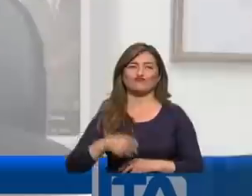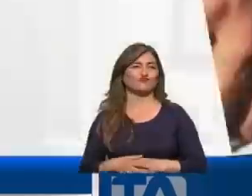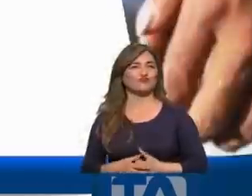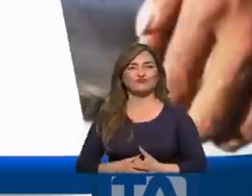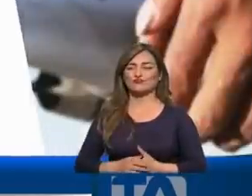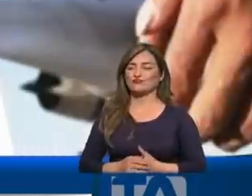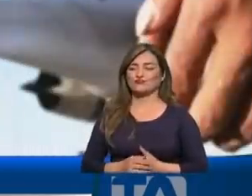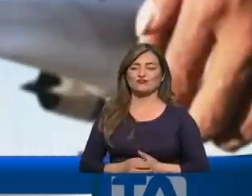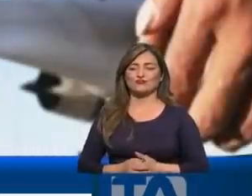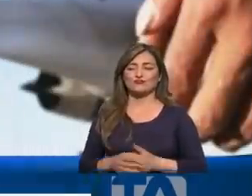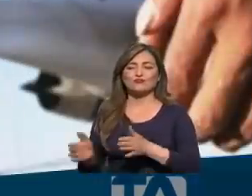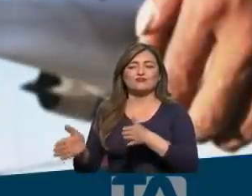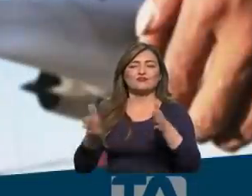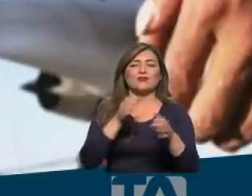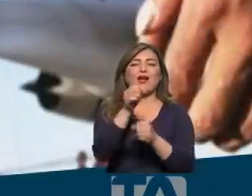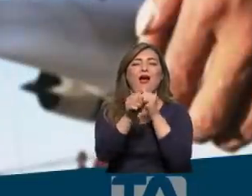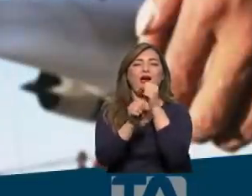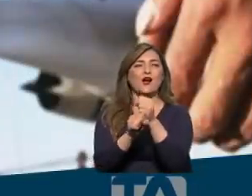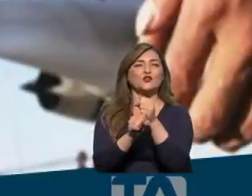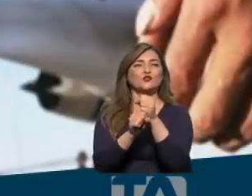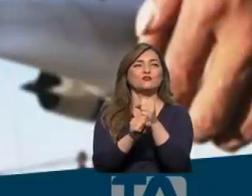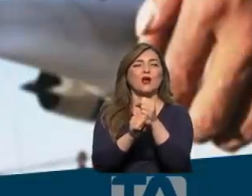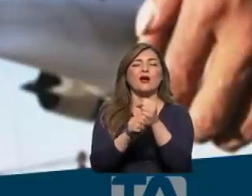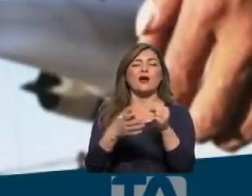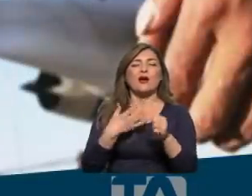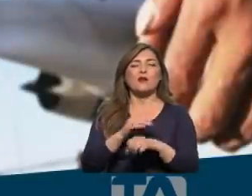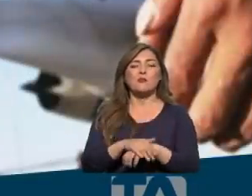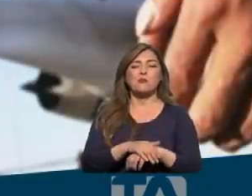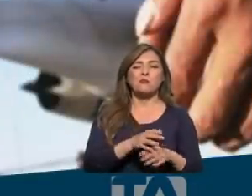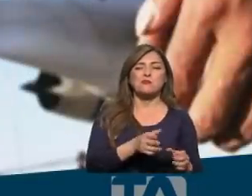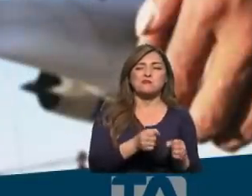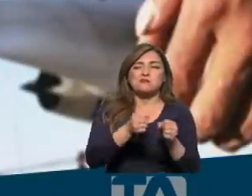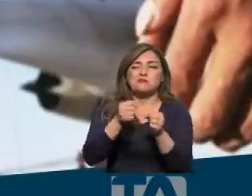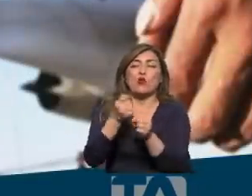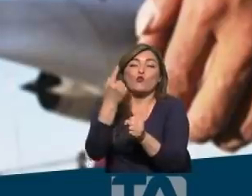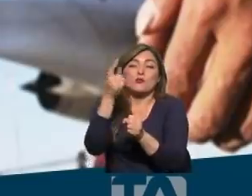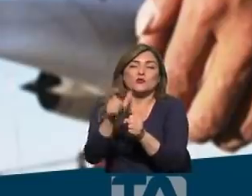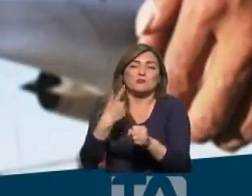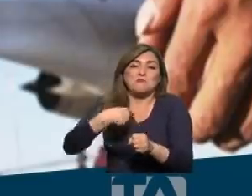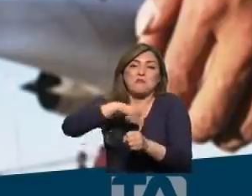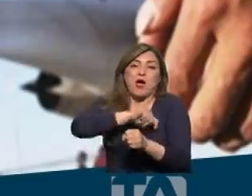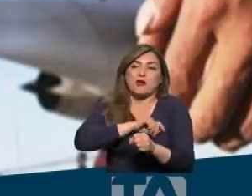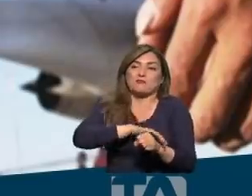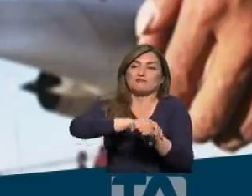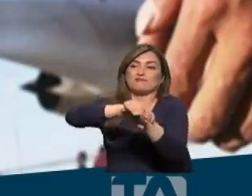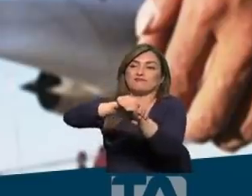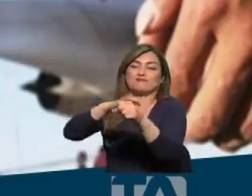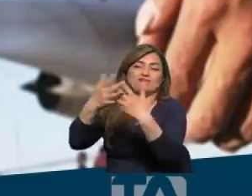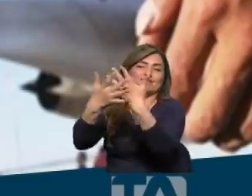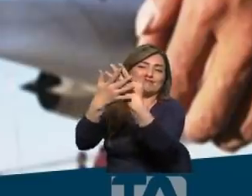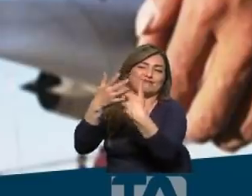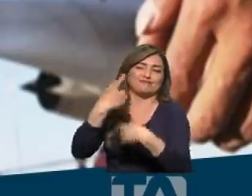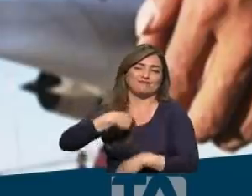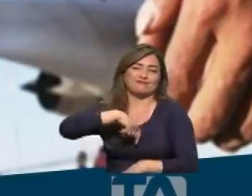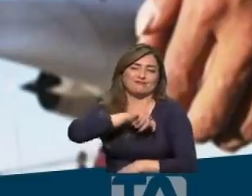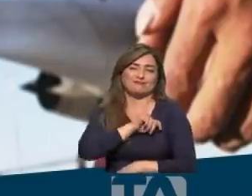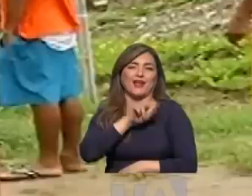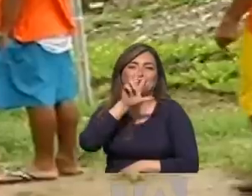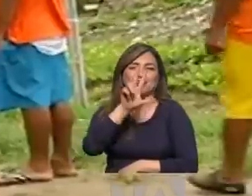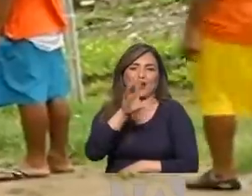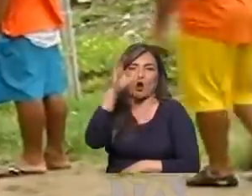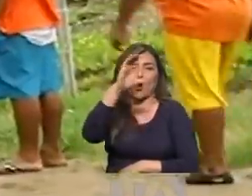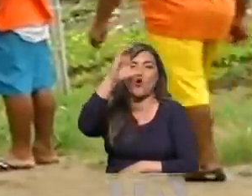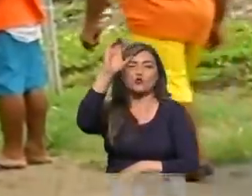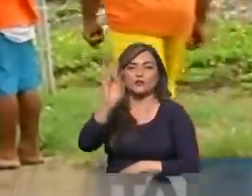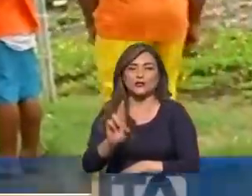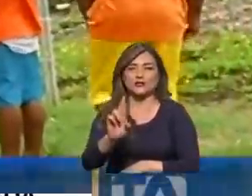Venezuela. En lo que va del año se ha logrado concretar una repatriación a España y otras tres han sido aprobadas por Costa Rica y Perú,